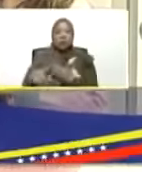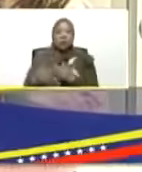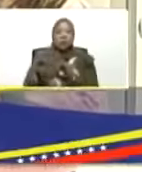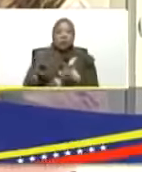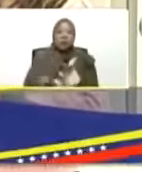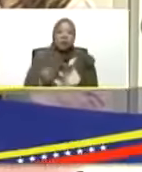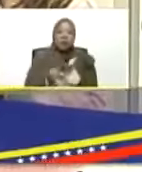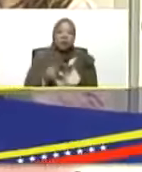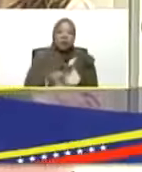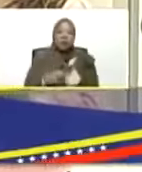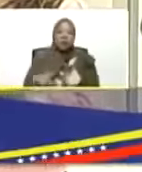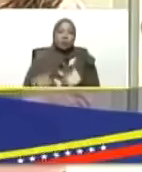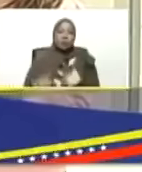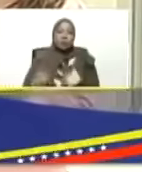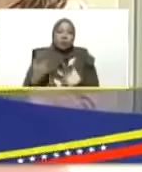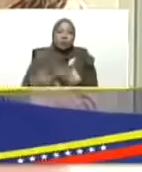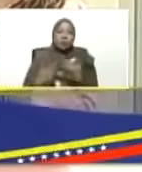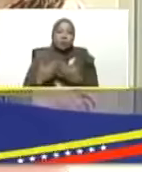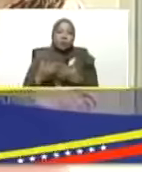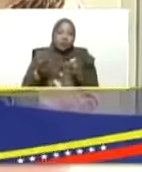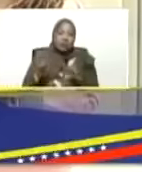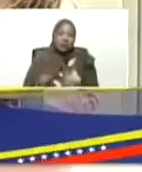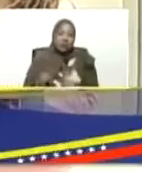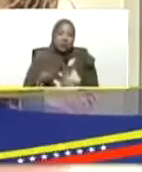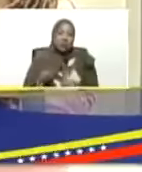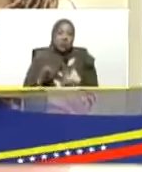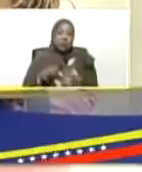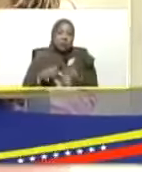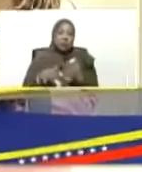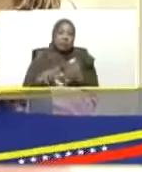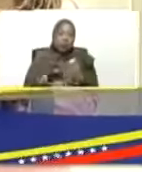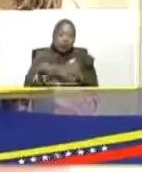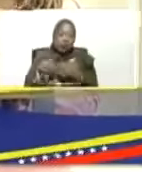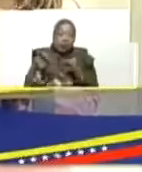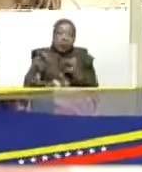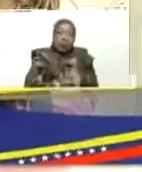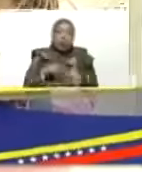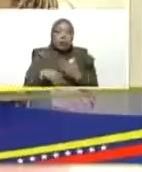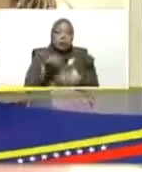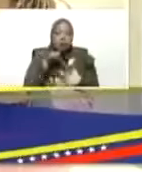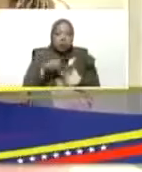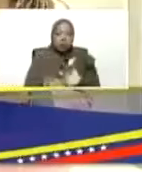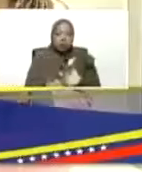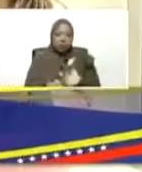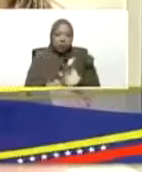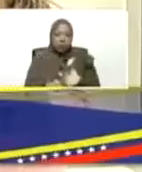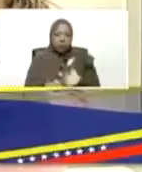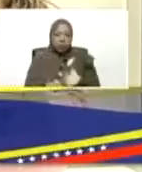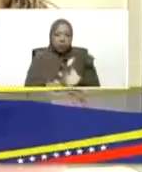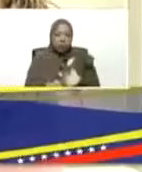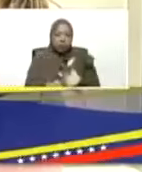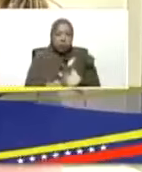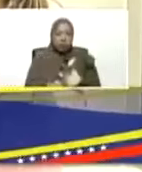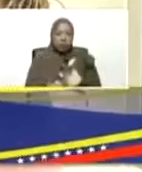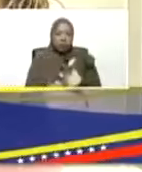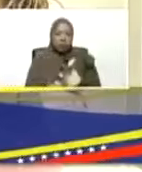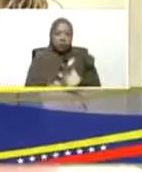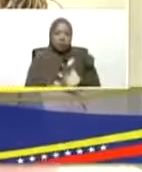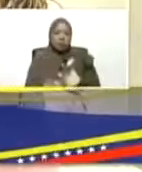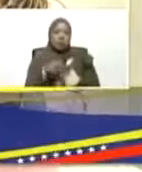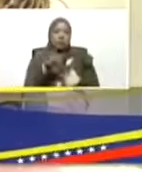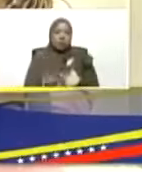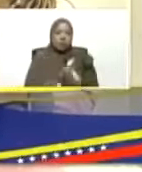dije, Venezuela está rompiendo los paradigmas neoliberales porque estamos